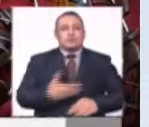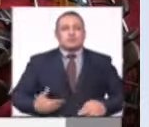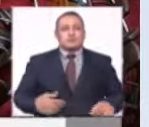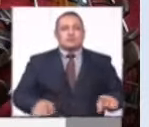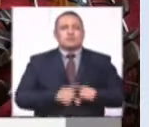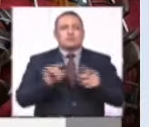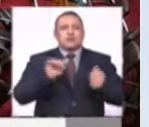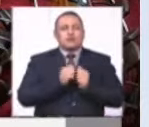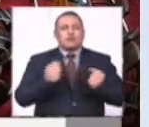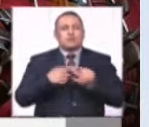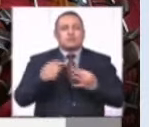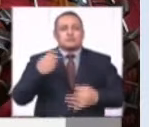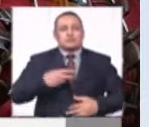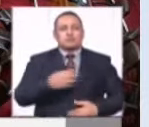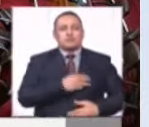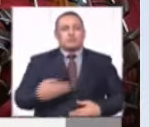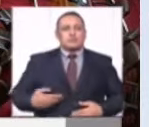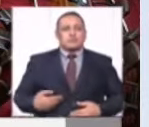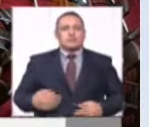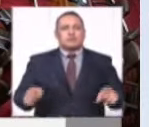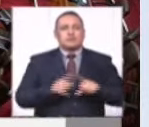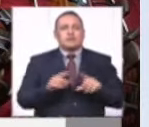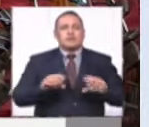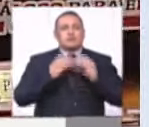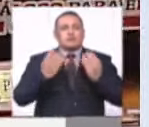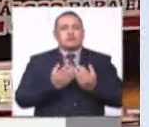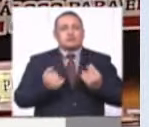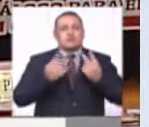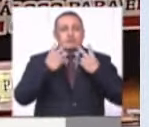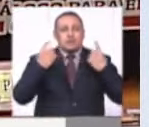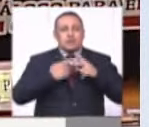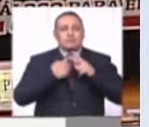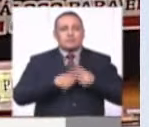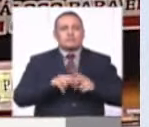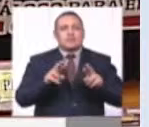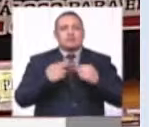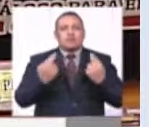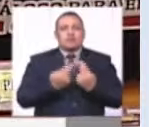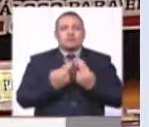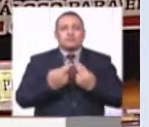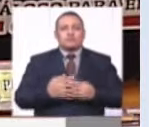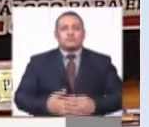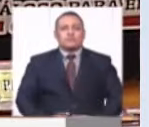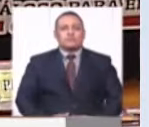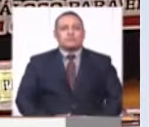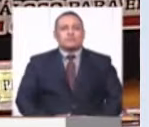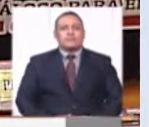a los vicepresidentes para reanudar la sesión. Se reanuda la sesión.